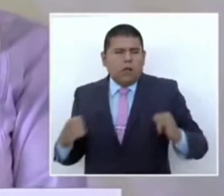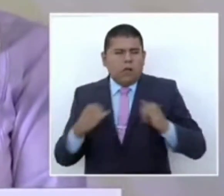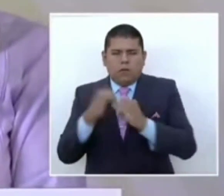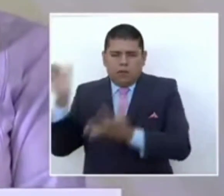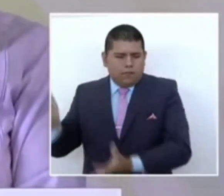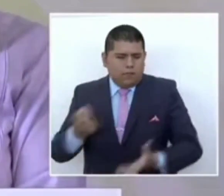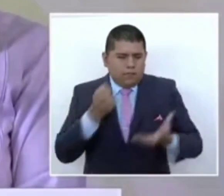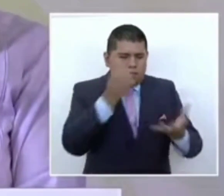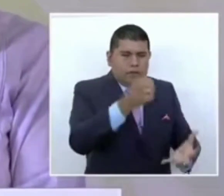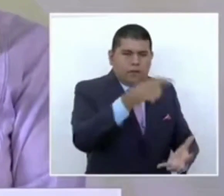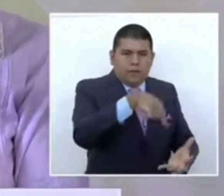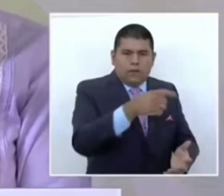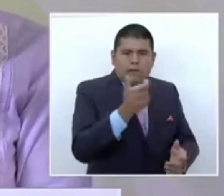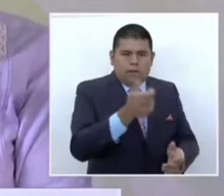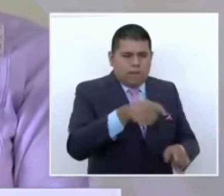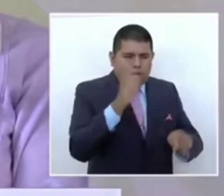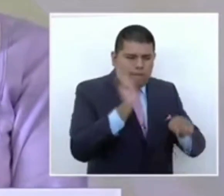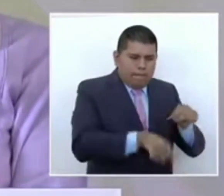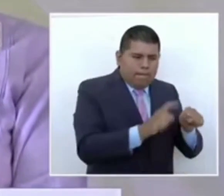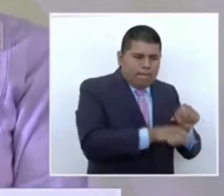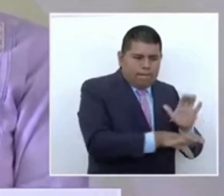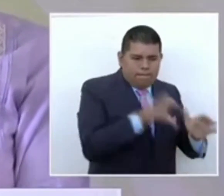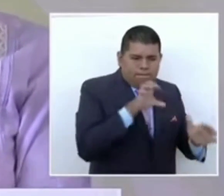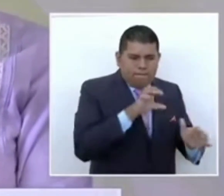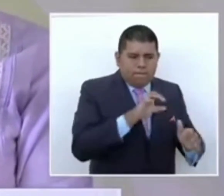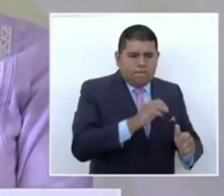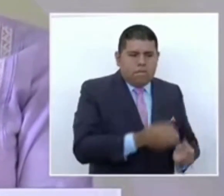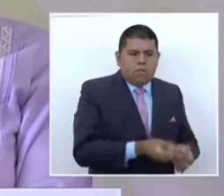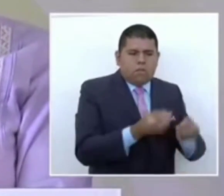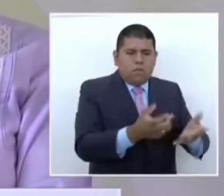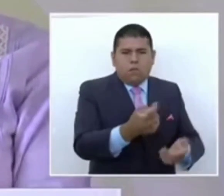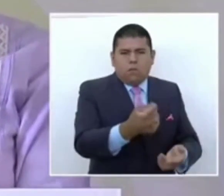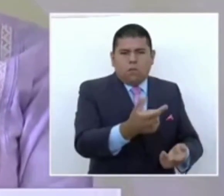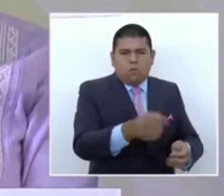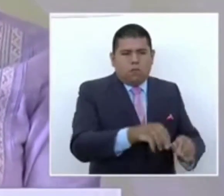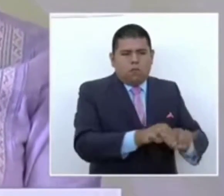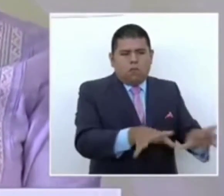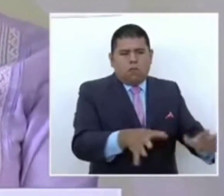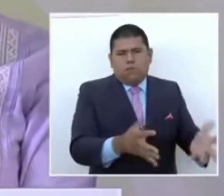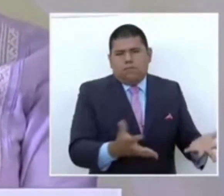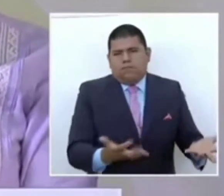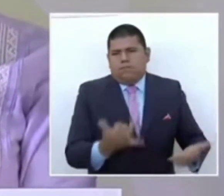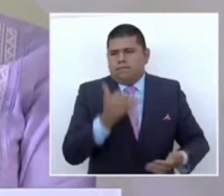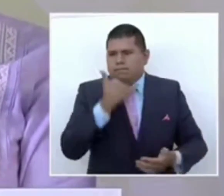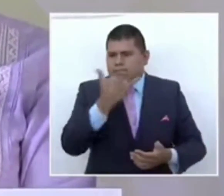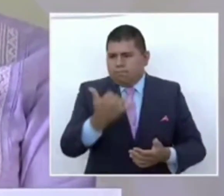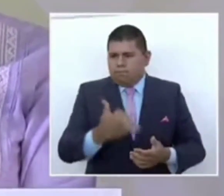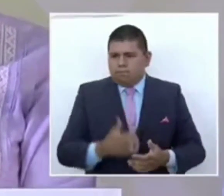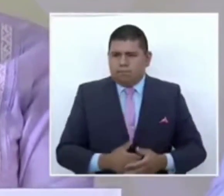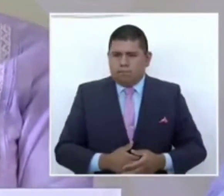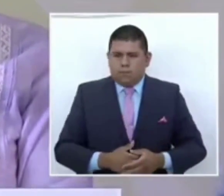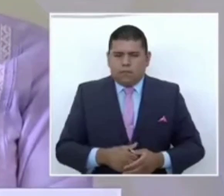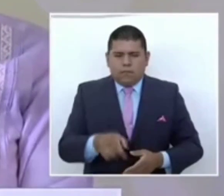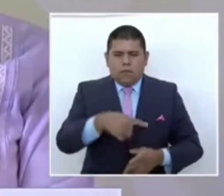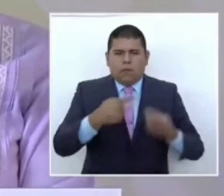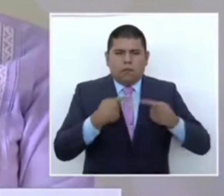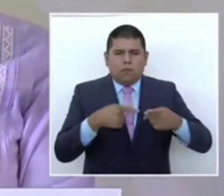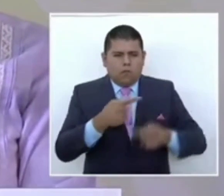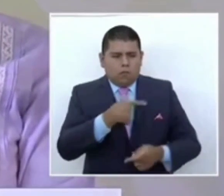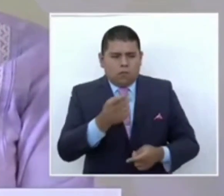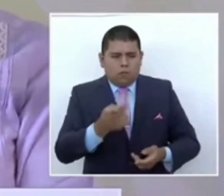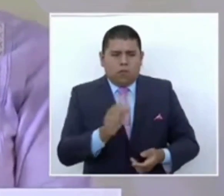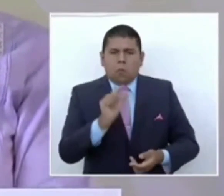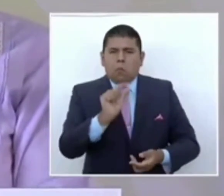completo, que era lo que sucedía. Era poco lo que se destinaba a los pobres